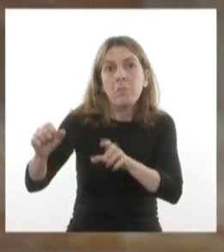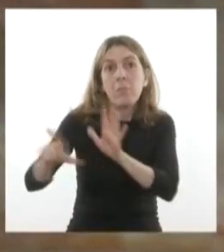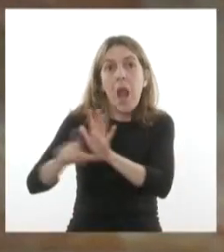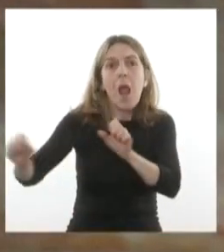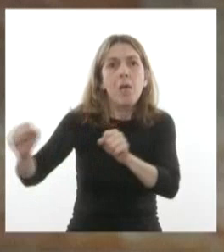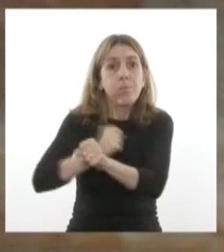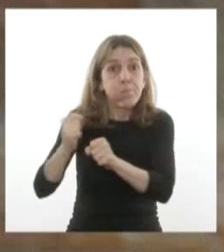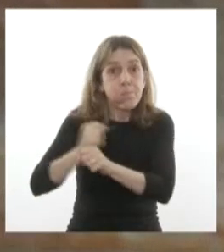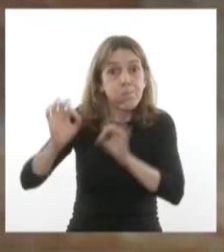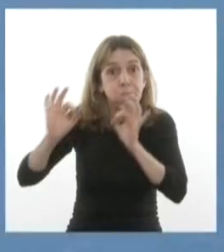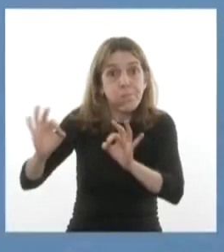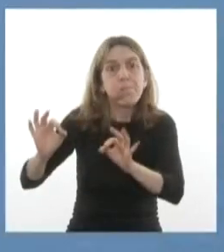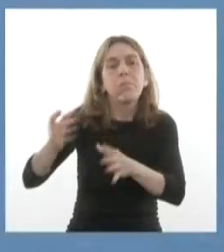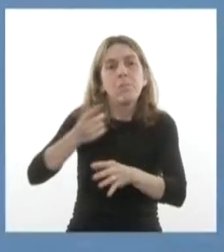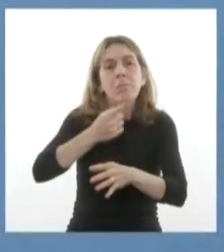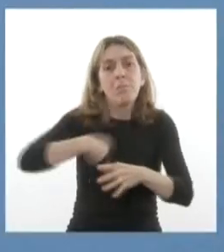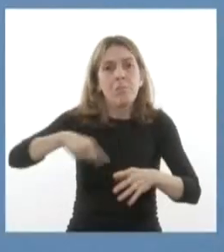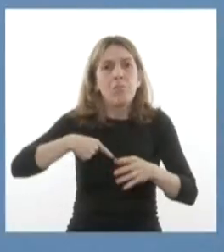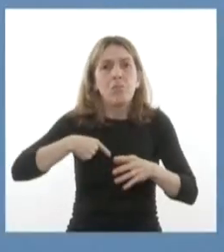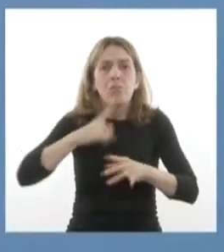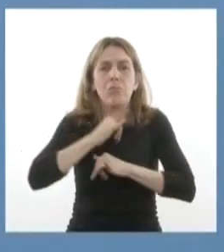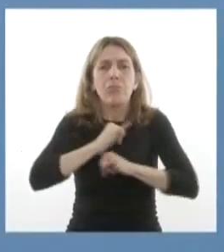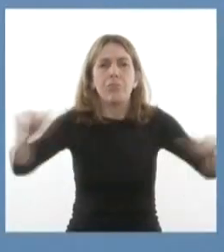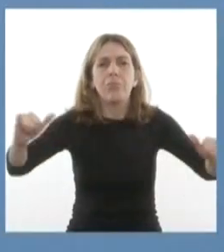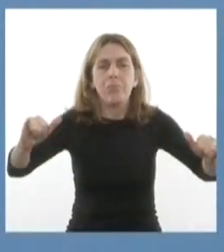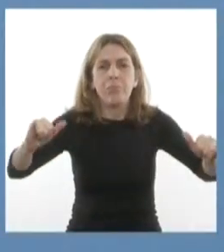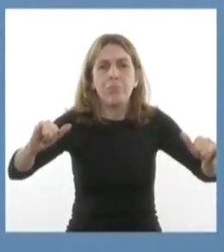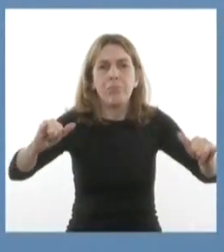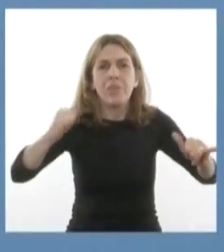sancionada y que finalmente nosotros podamos promulgarla.